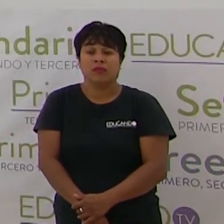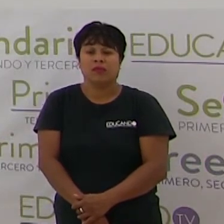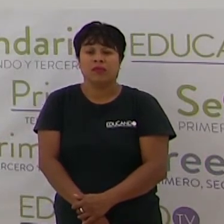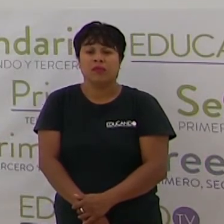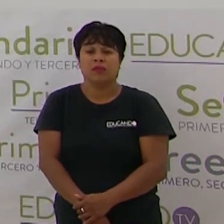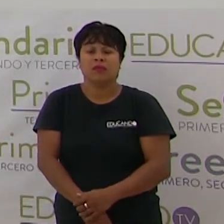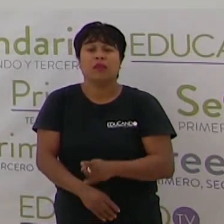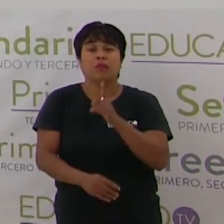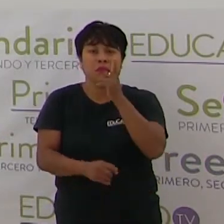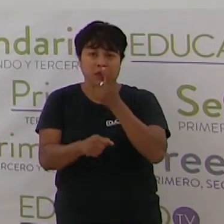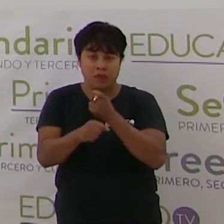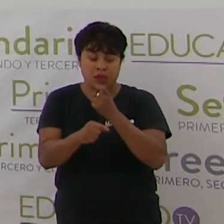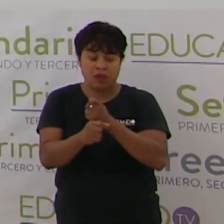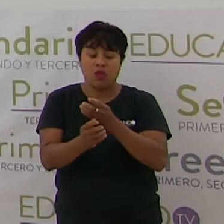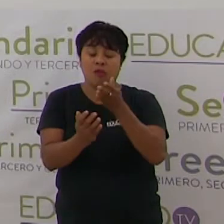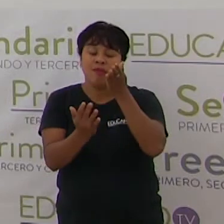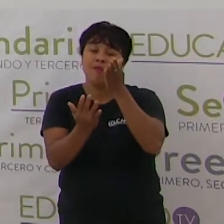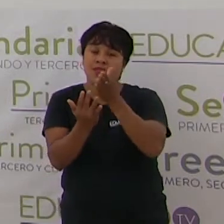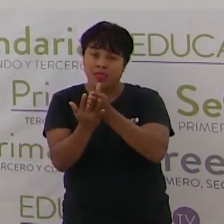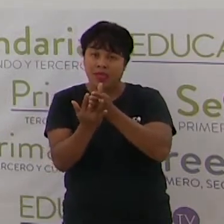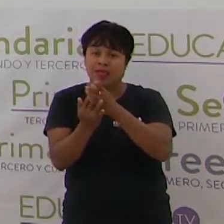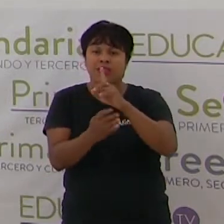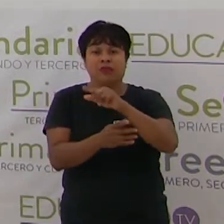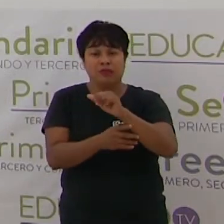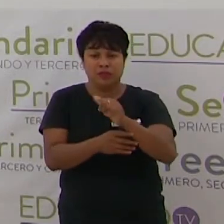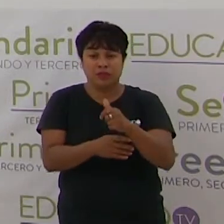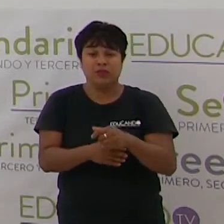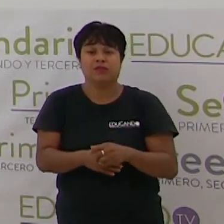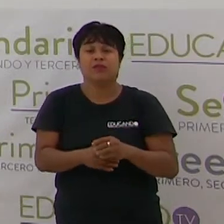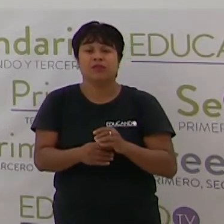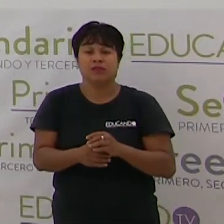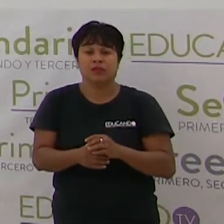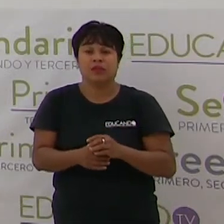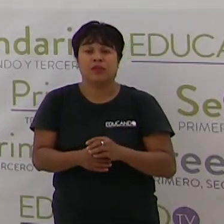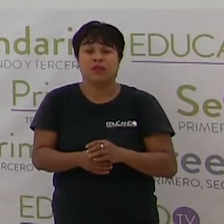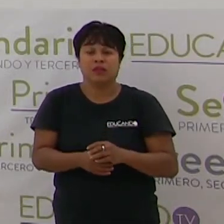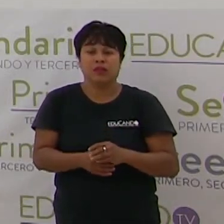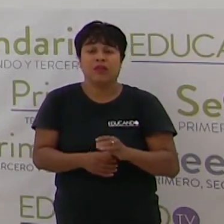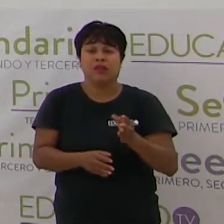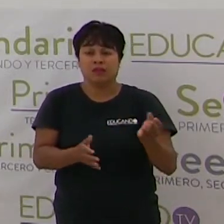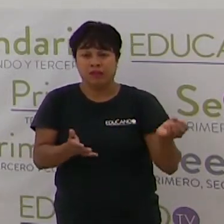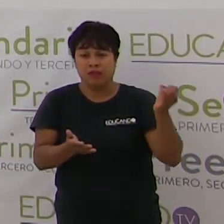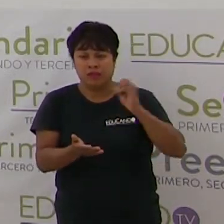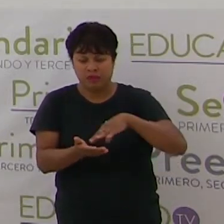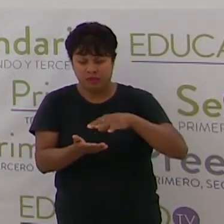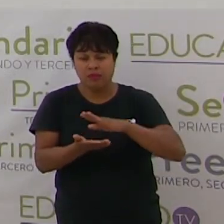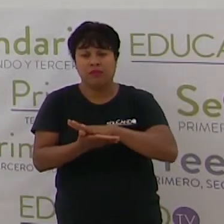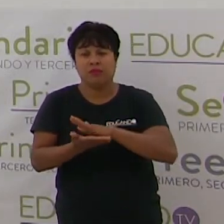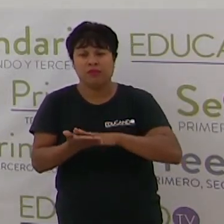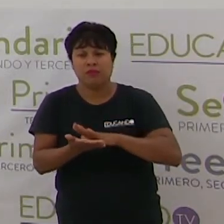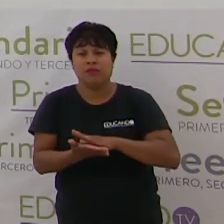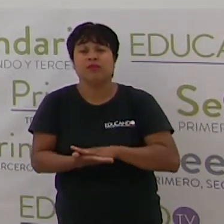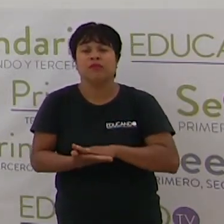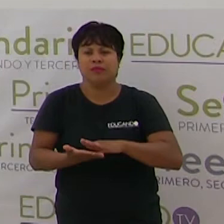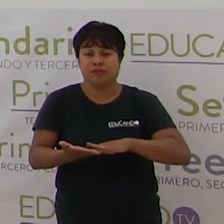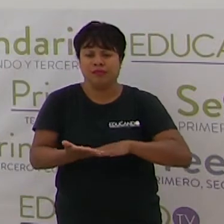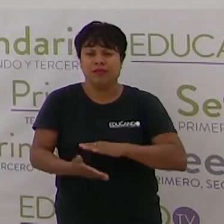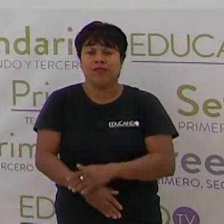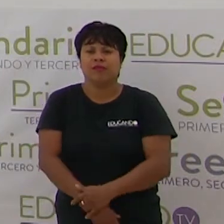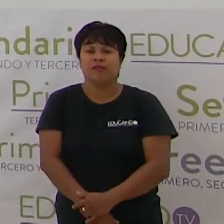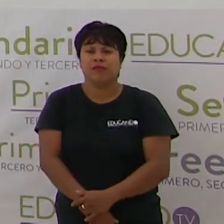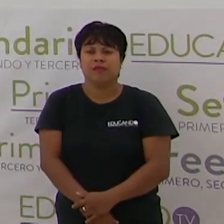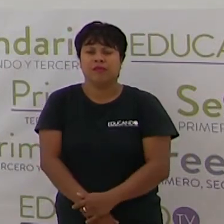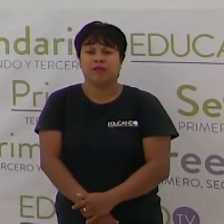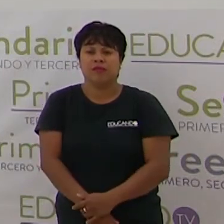mitad, ahí está, estoy sacando toda la masa, y la voy a incorporar aquí en esta parte. Ahí